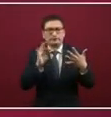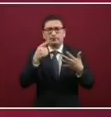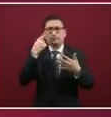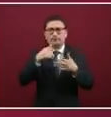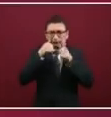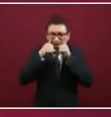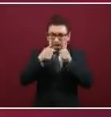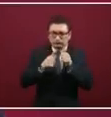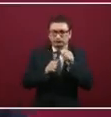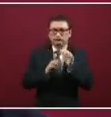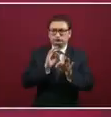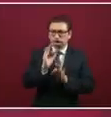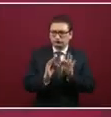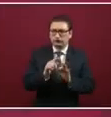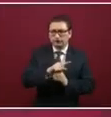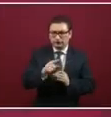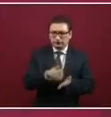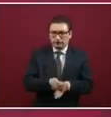para